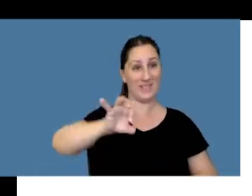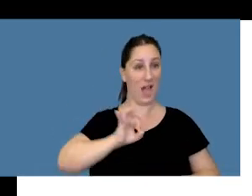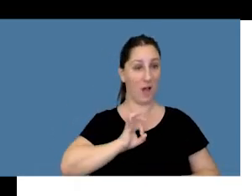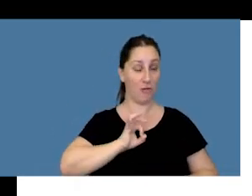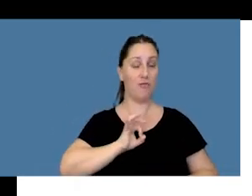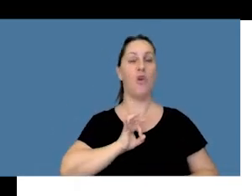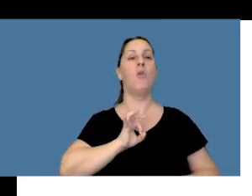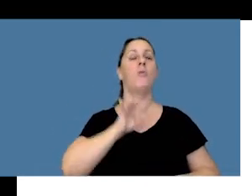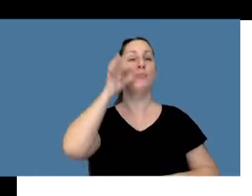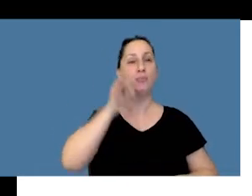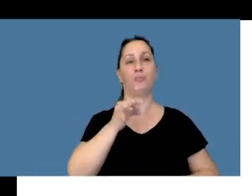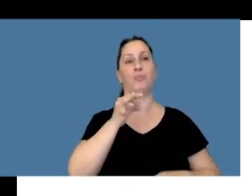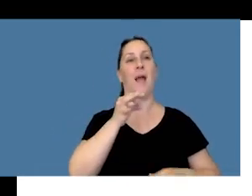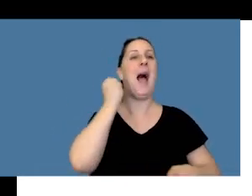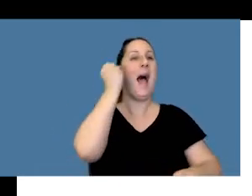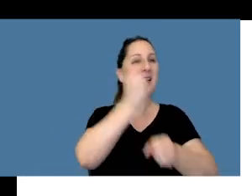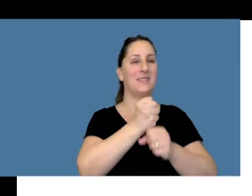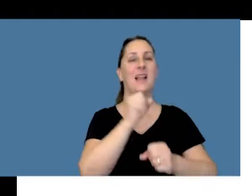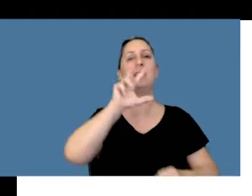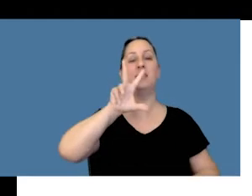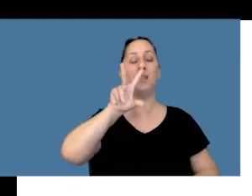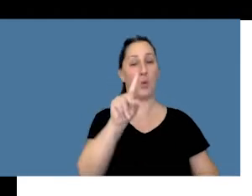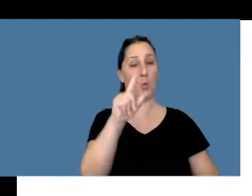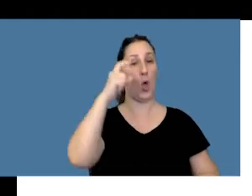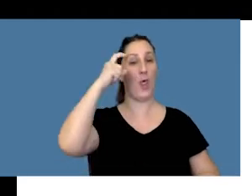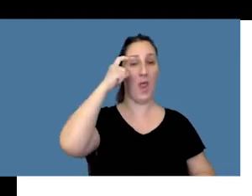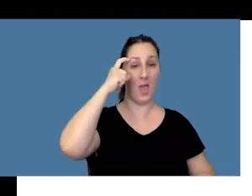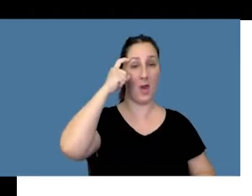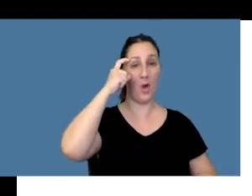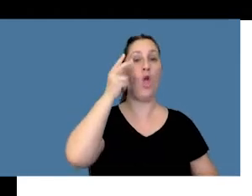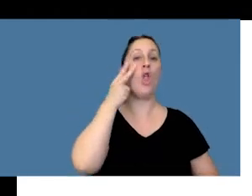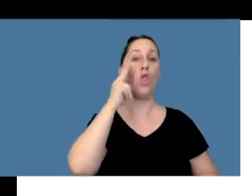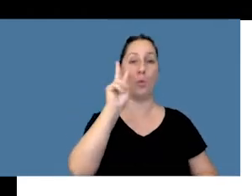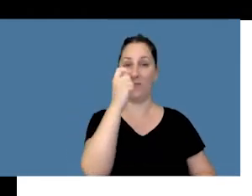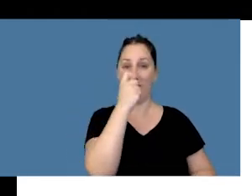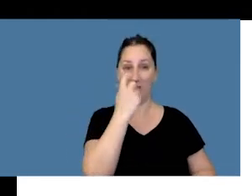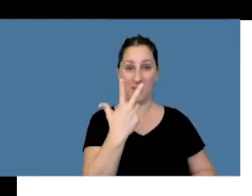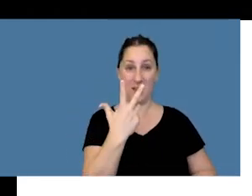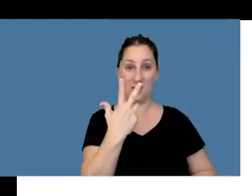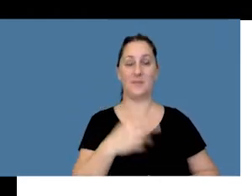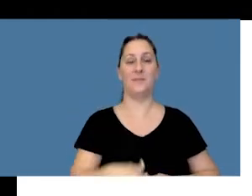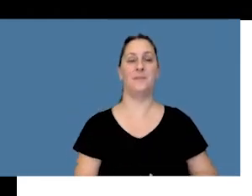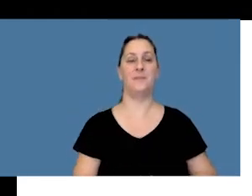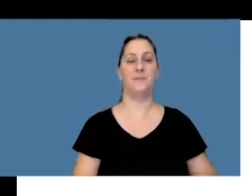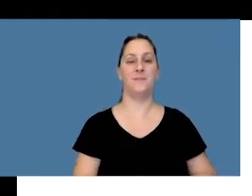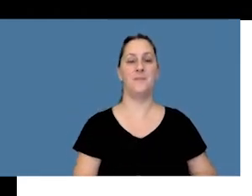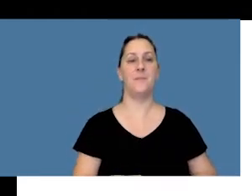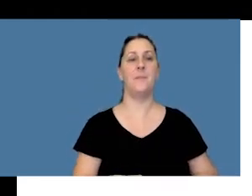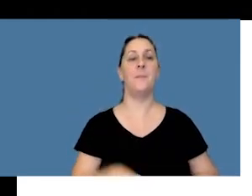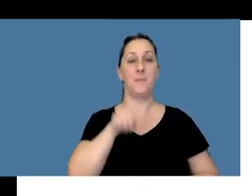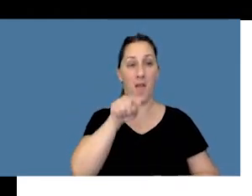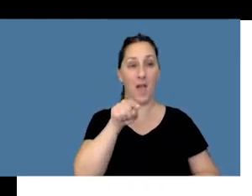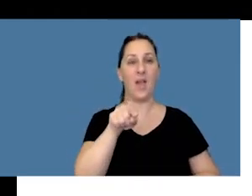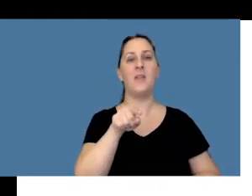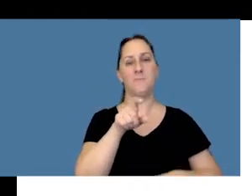con efectos hasta el 31 de enero del 2023, vamos a tener en